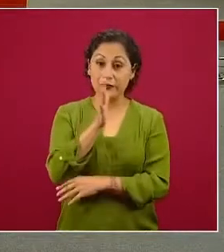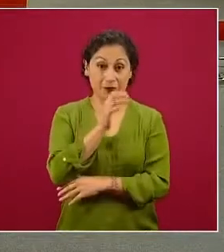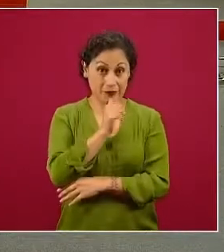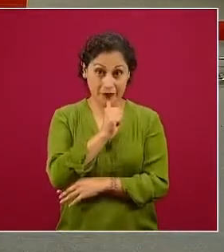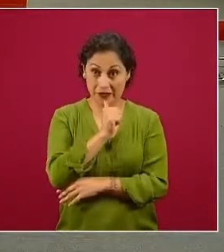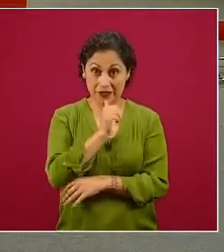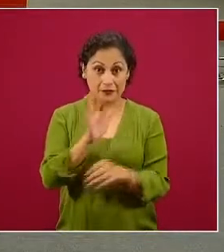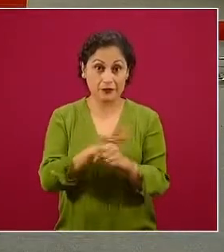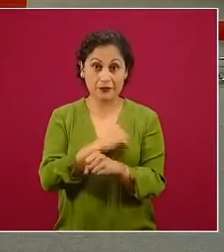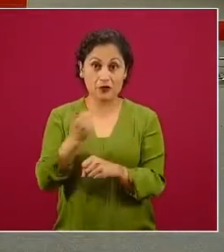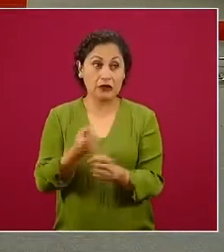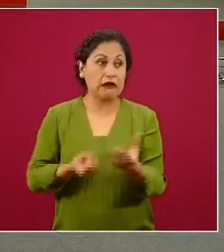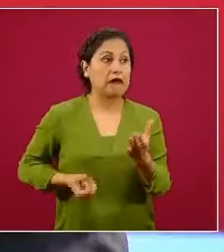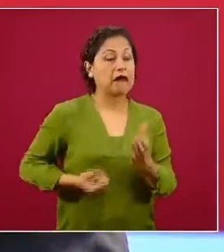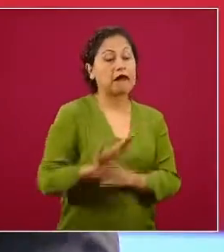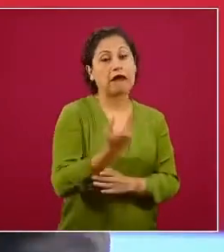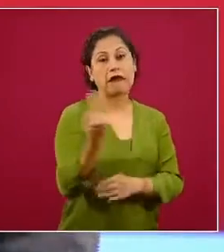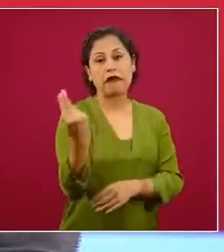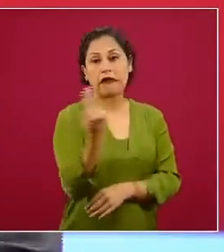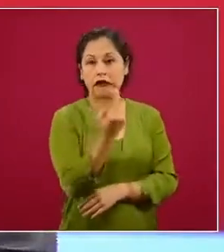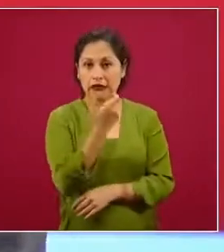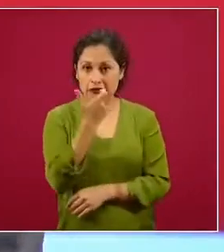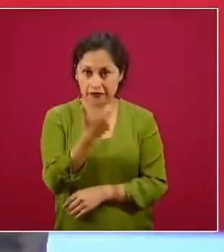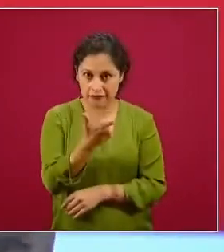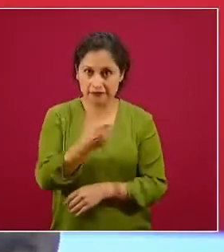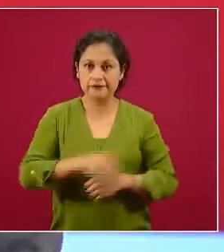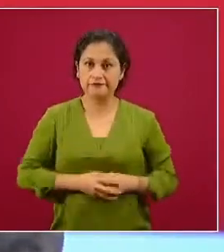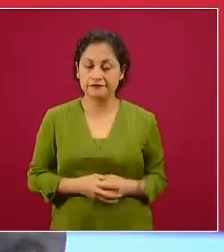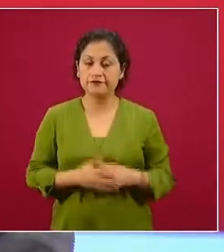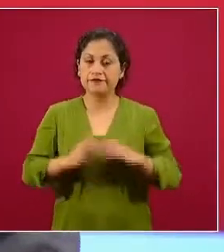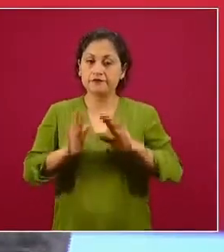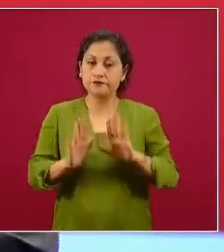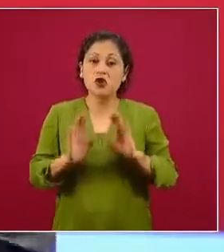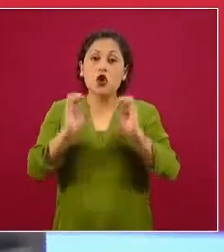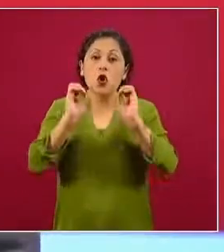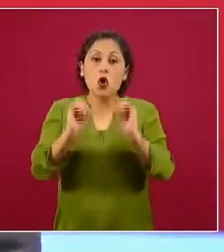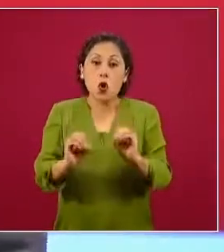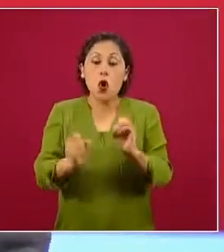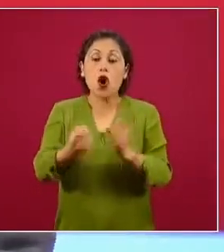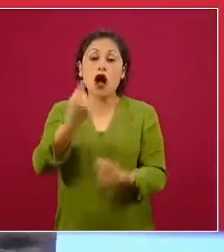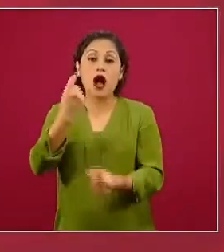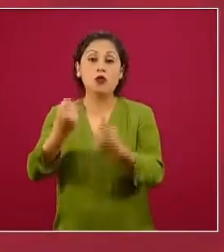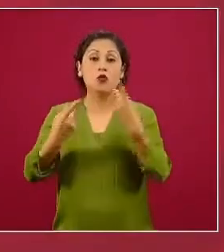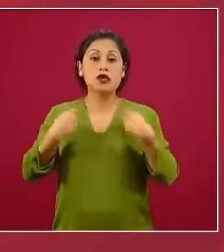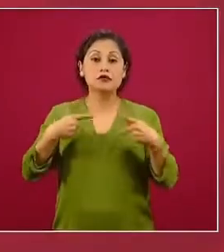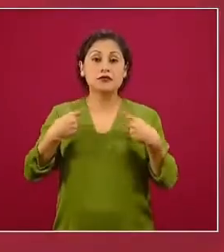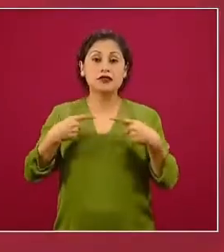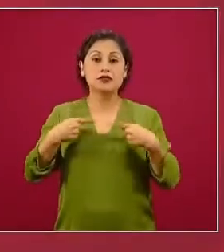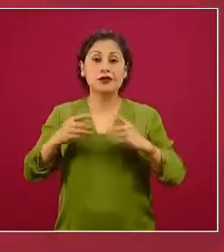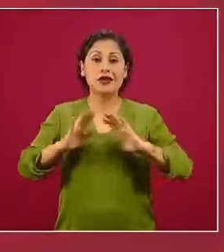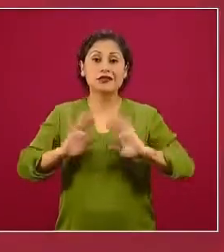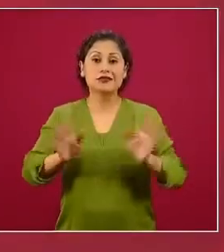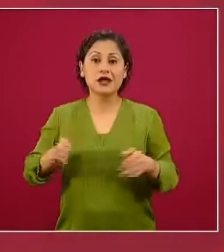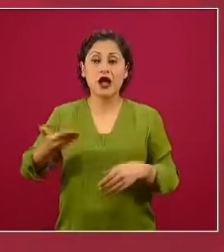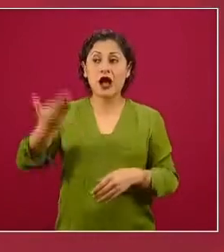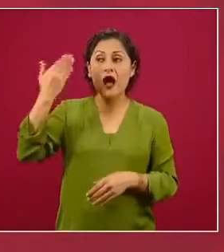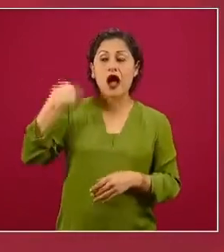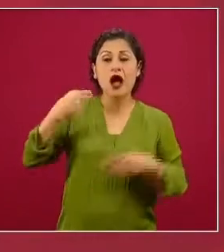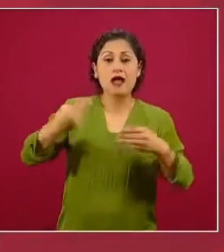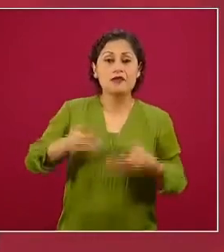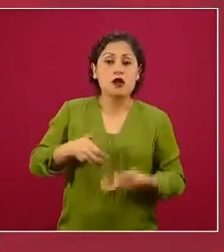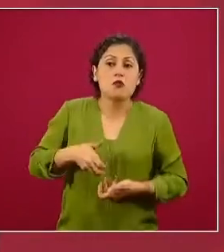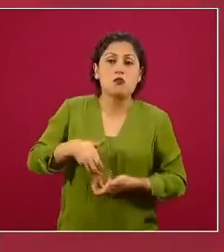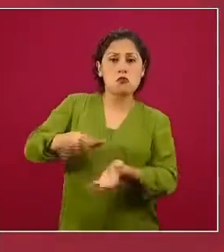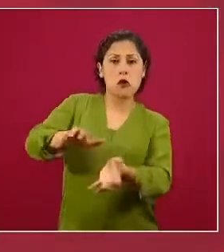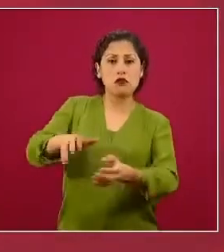O al revés, hay personas que tienen que salir todos los días, o tienen un pequeño negocio que está a punto de quebrar, o quebró